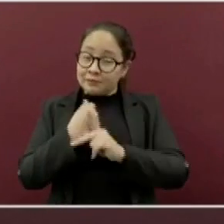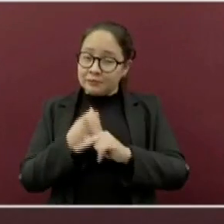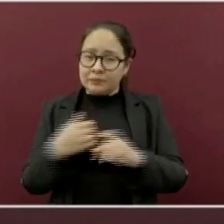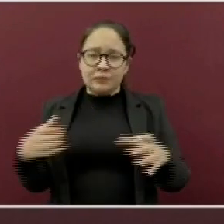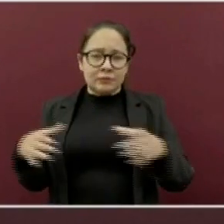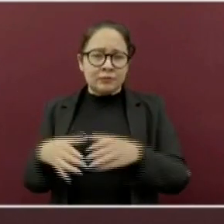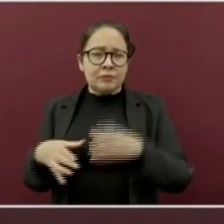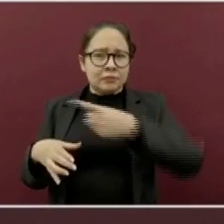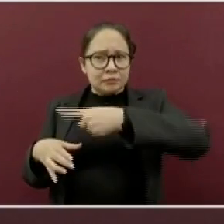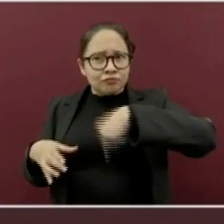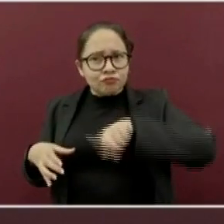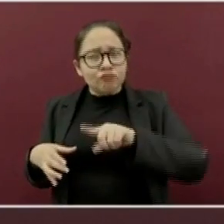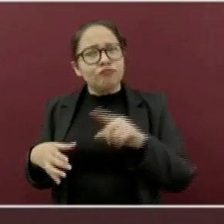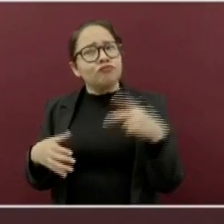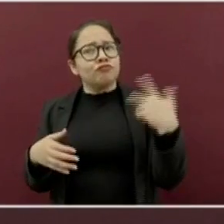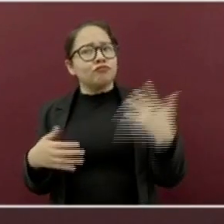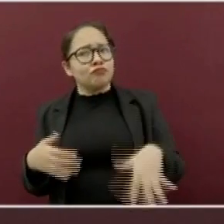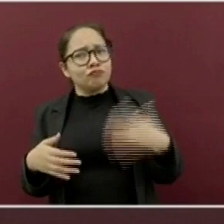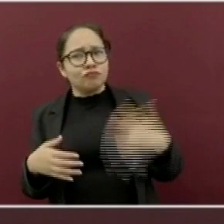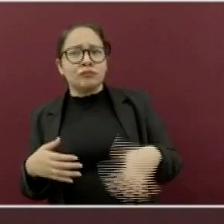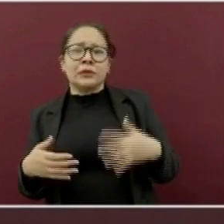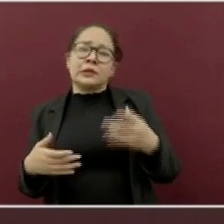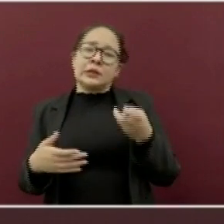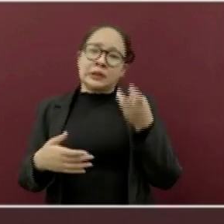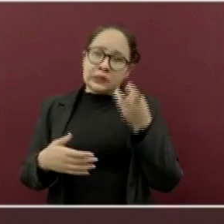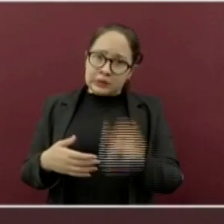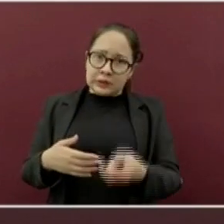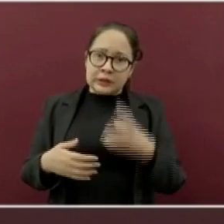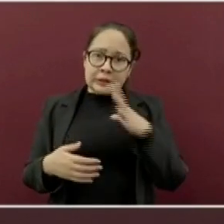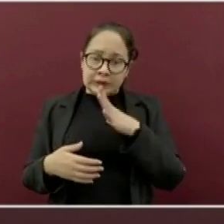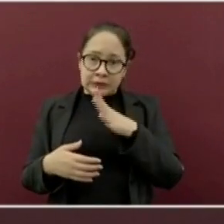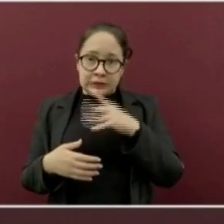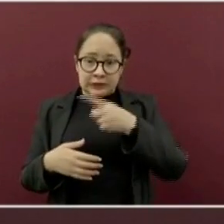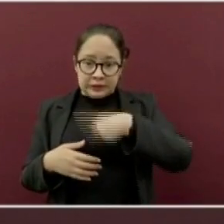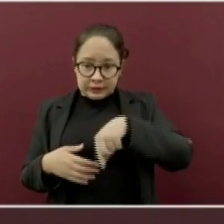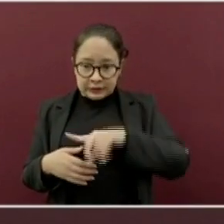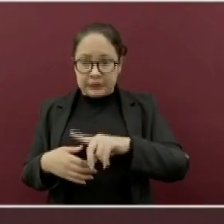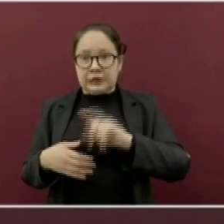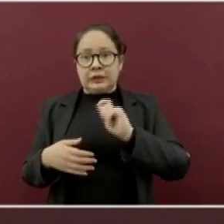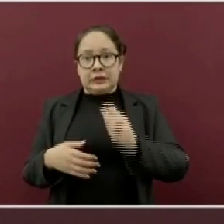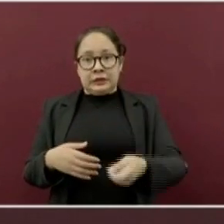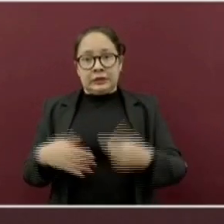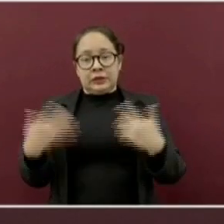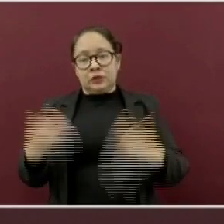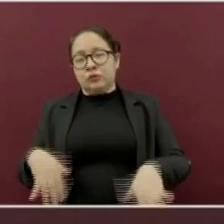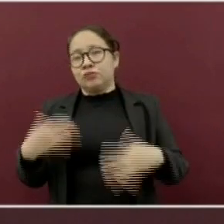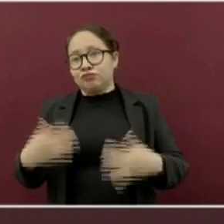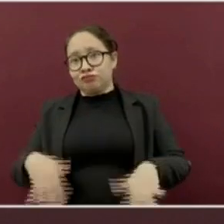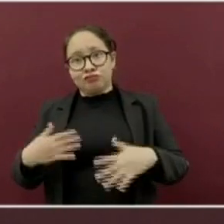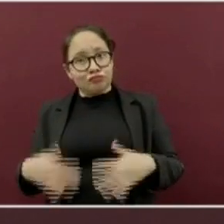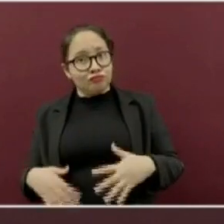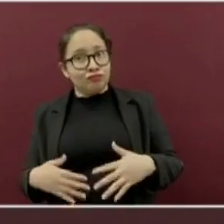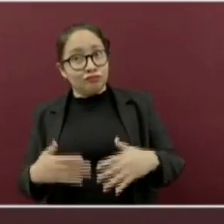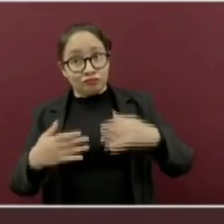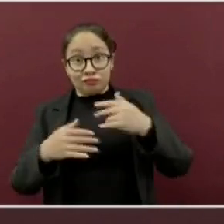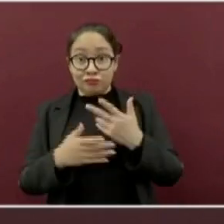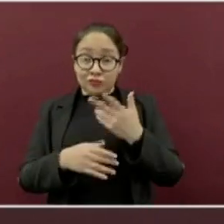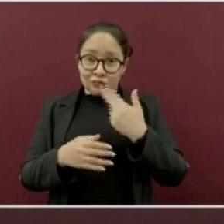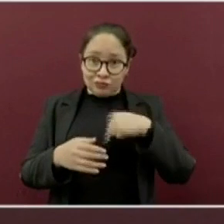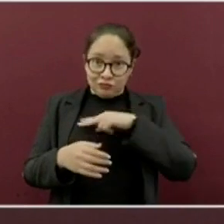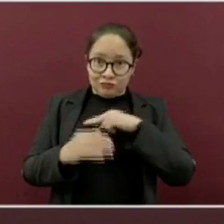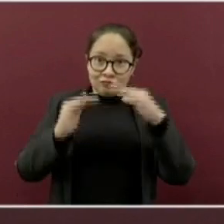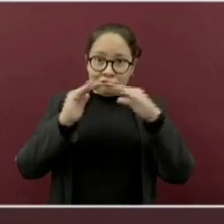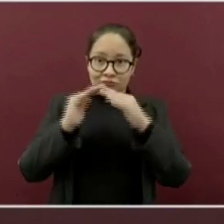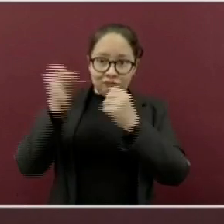porque es justamente a través de ellas y ellos como llegan a nuestros hogares